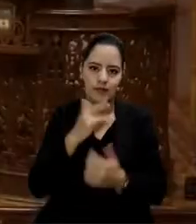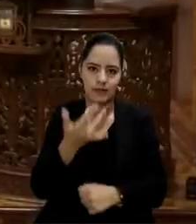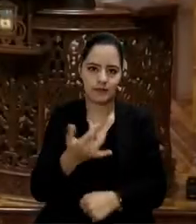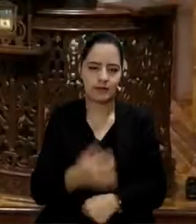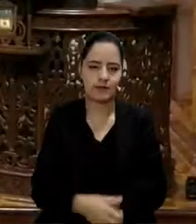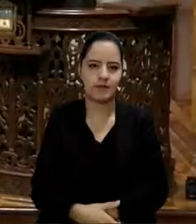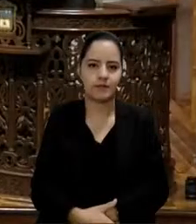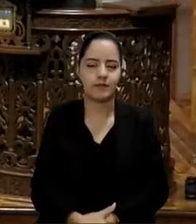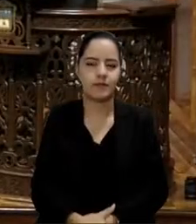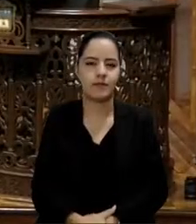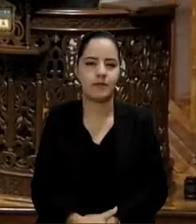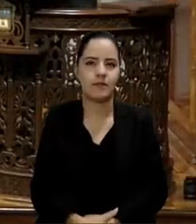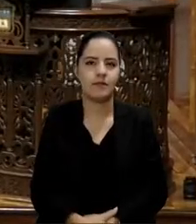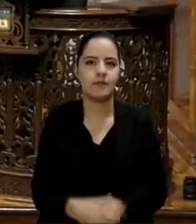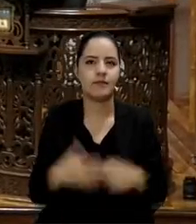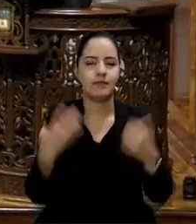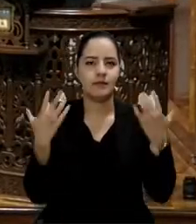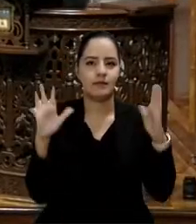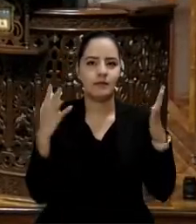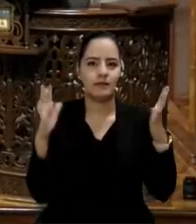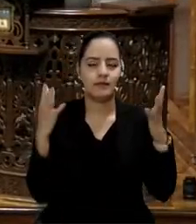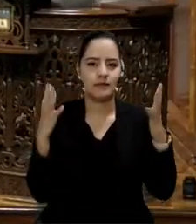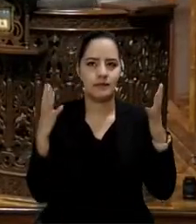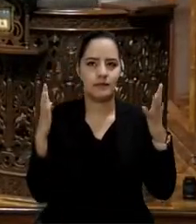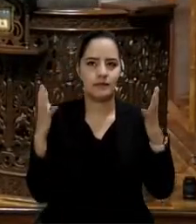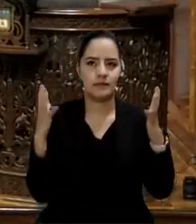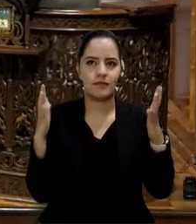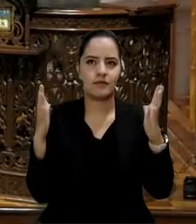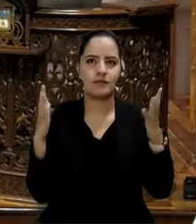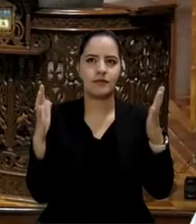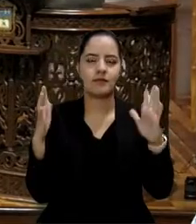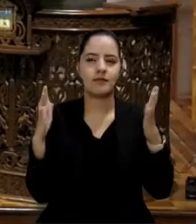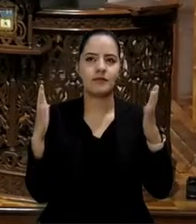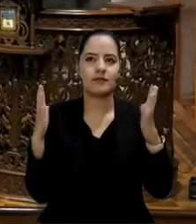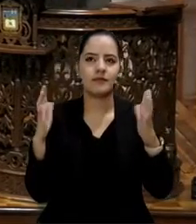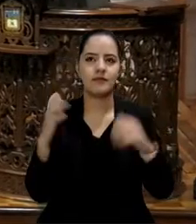Se registra la iniciativa.